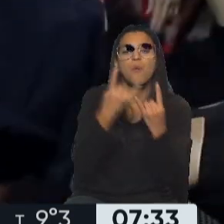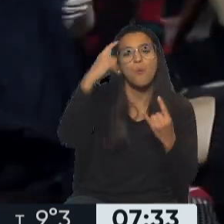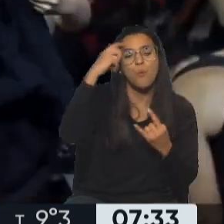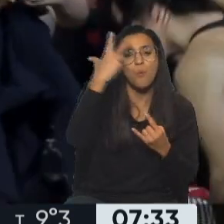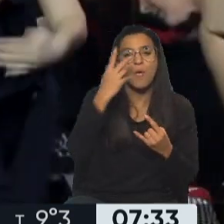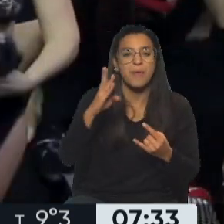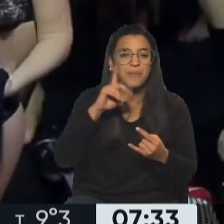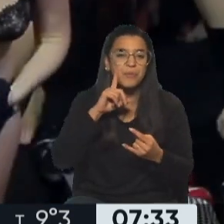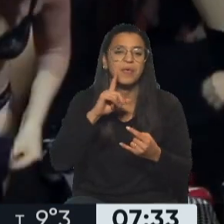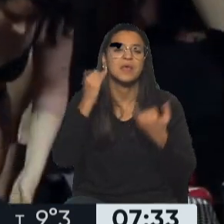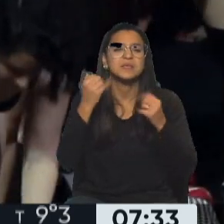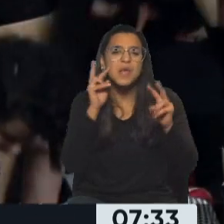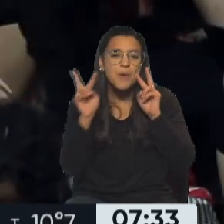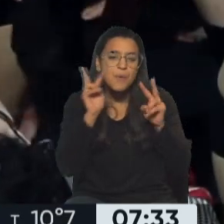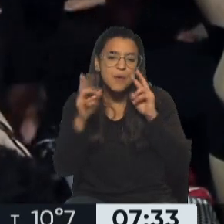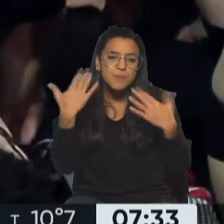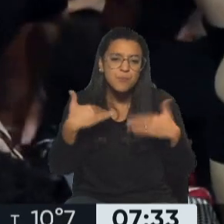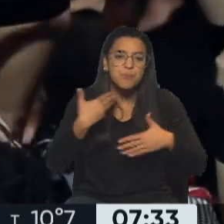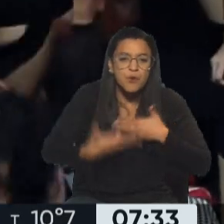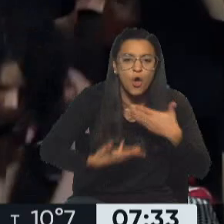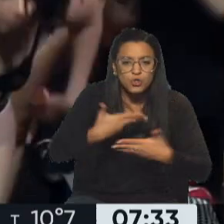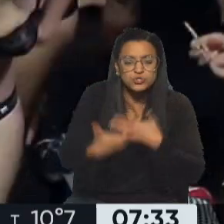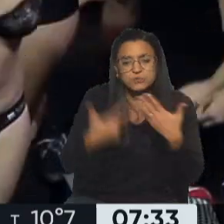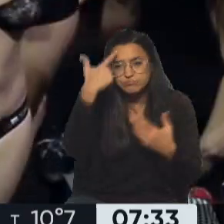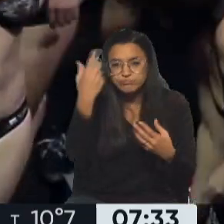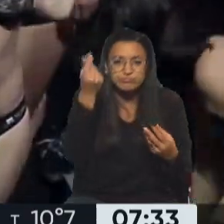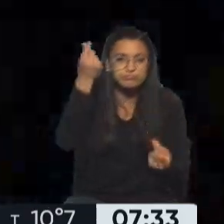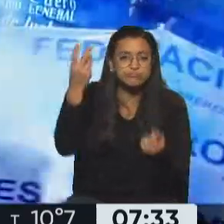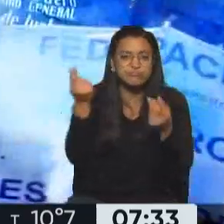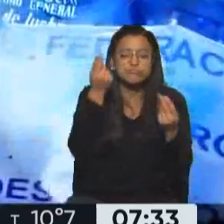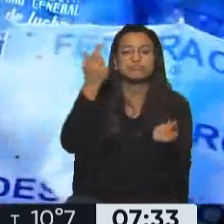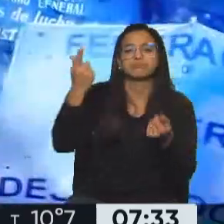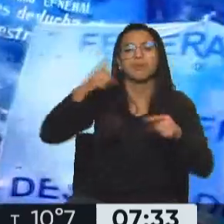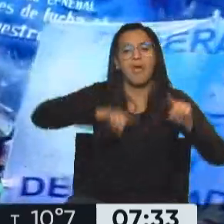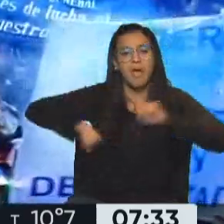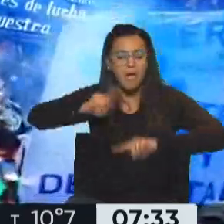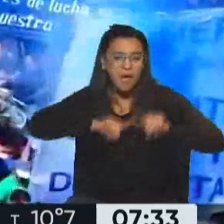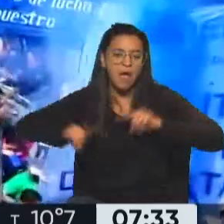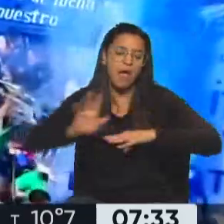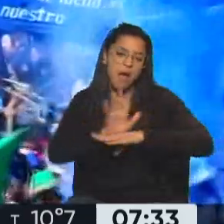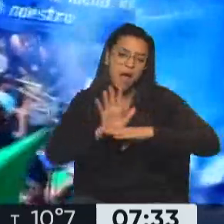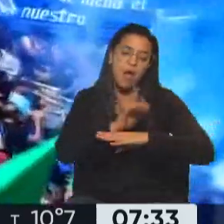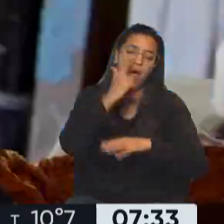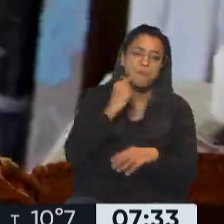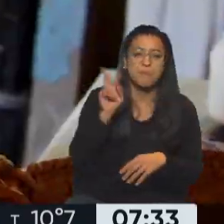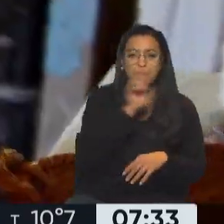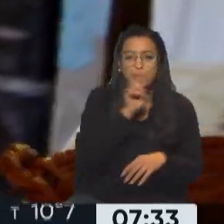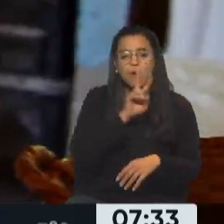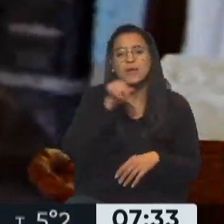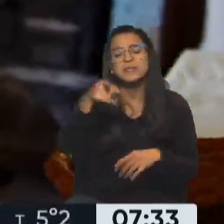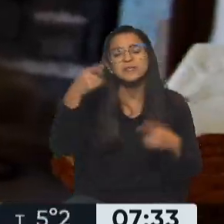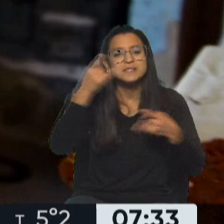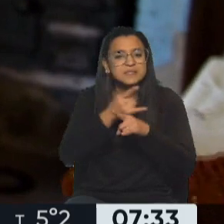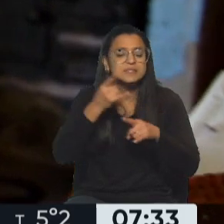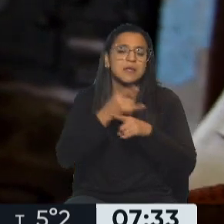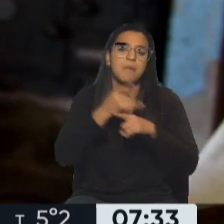fragmentos se retrata el proceso creativo, la dirección de actores y actrices también, el permanente cruce